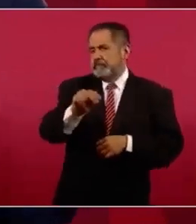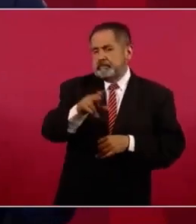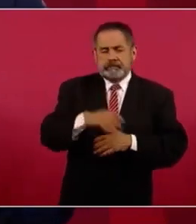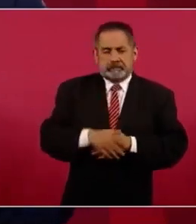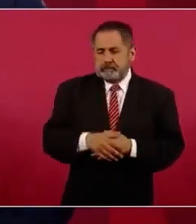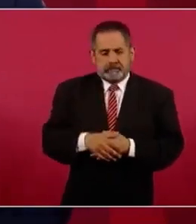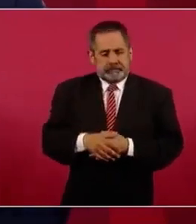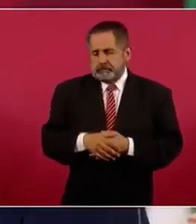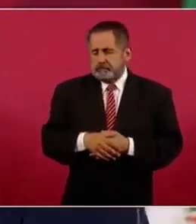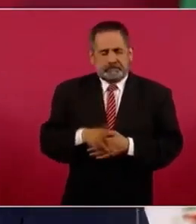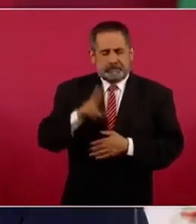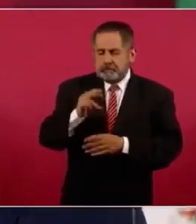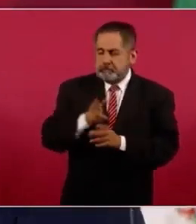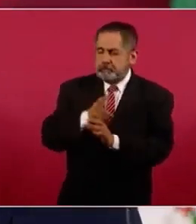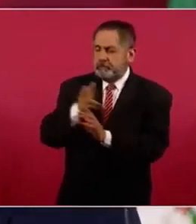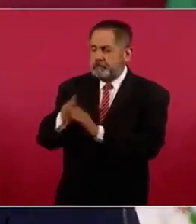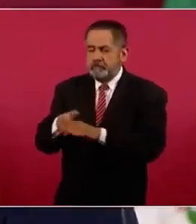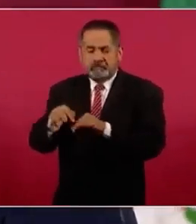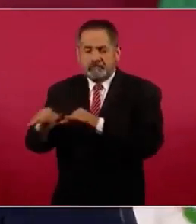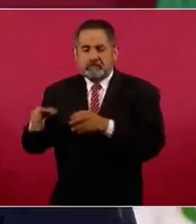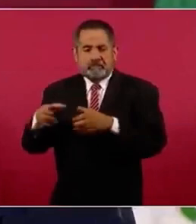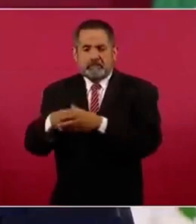opten por el servicio público.